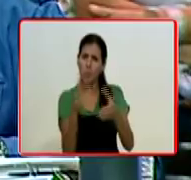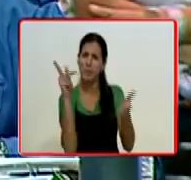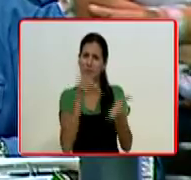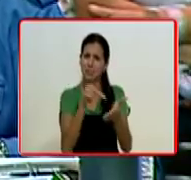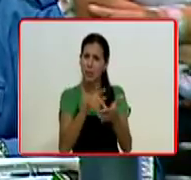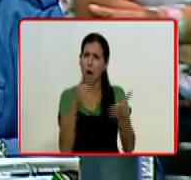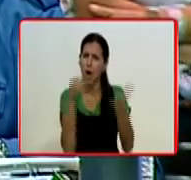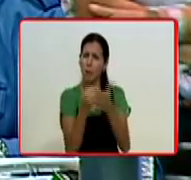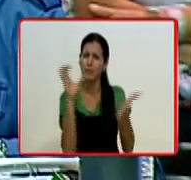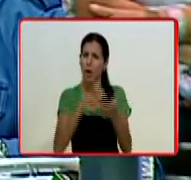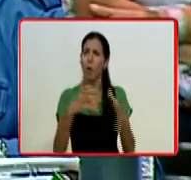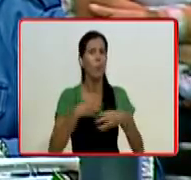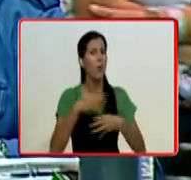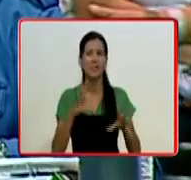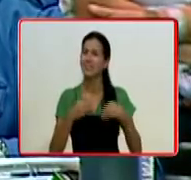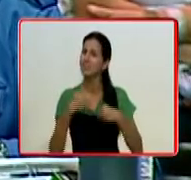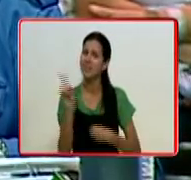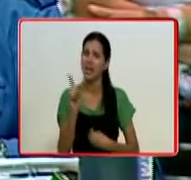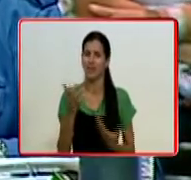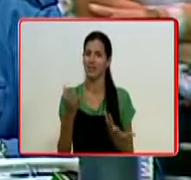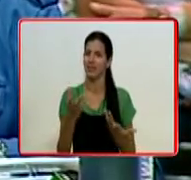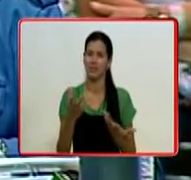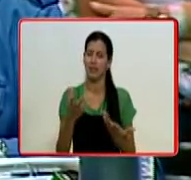No lo puedo permitir.